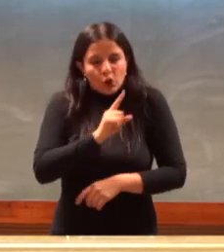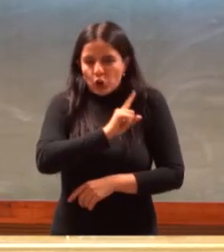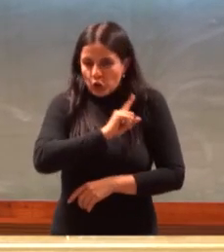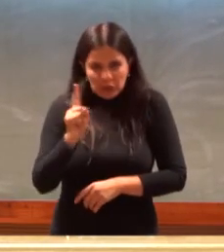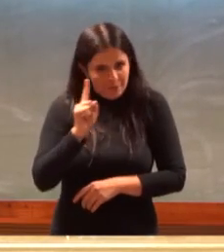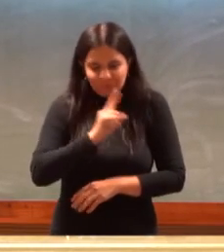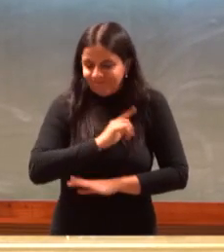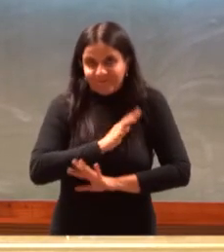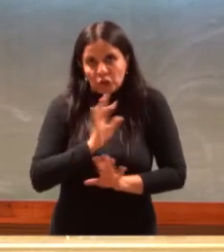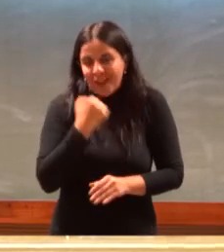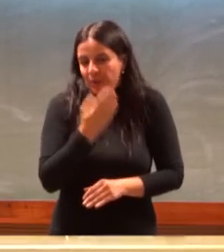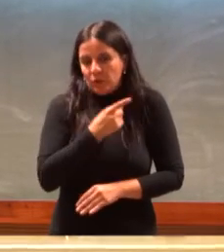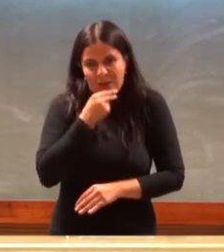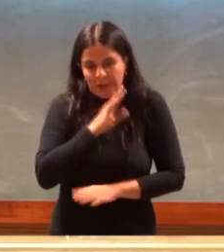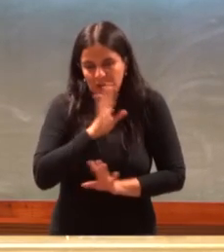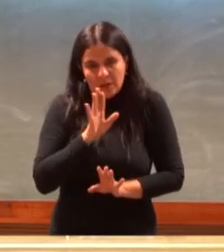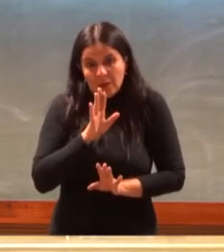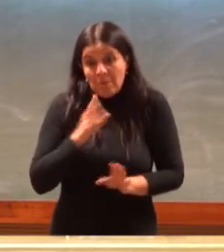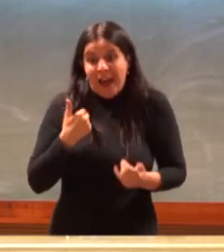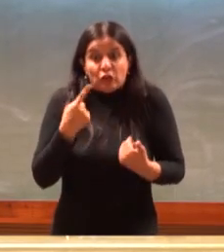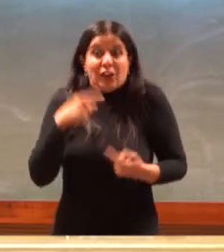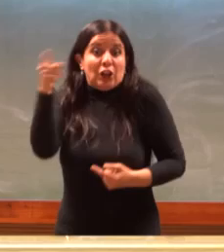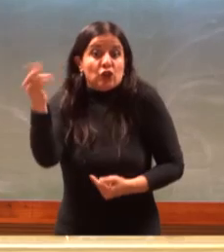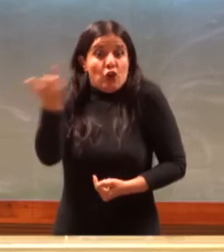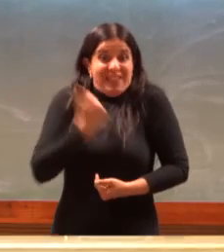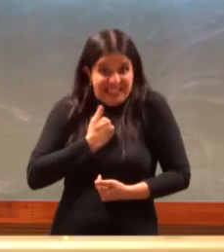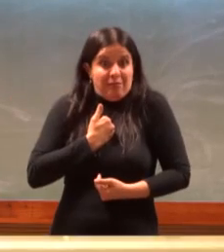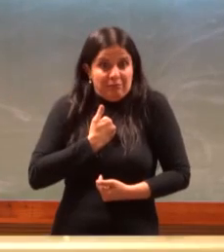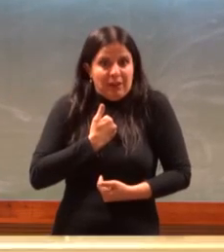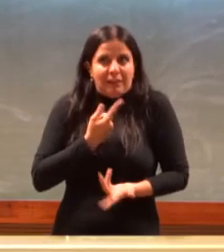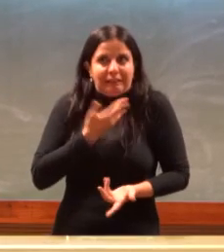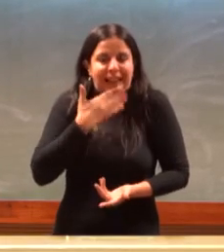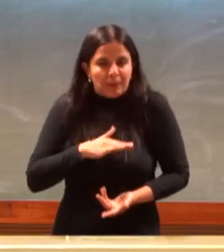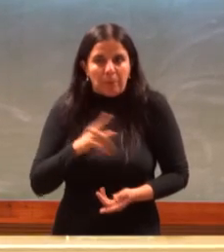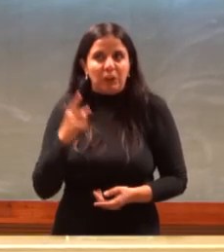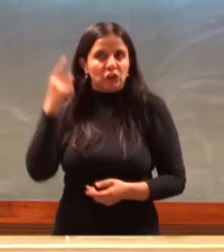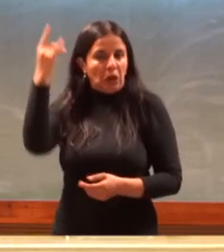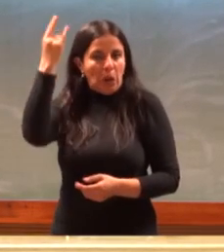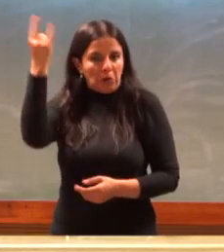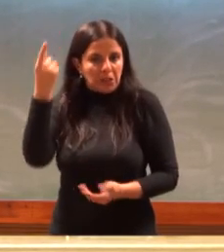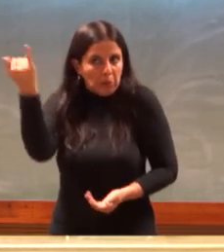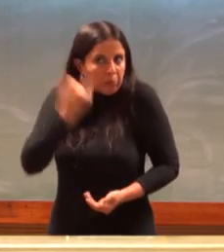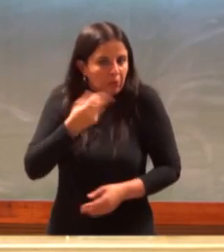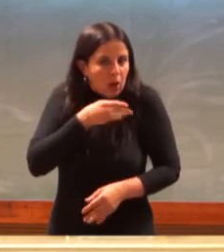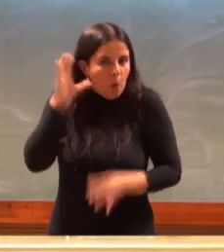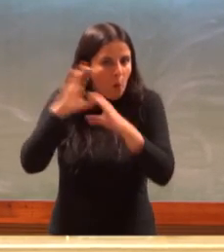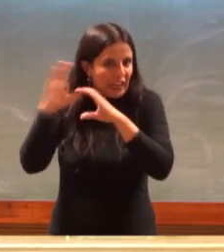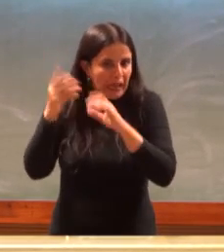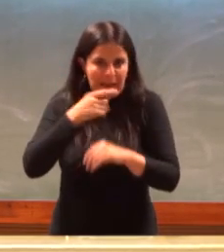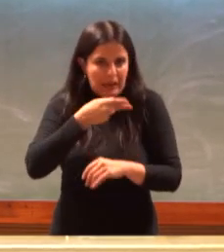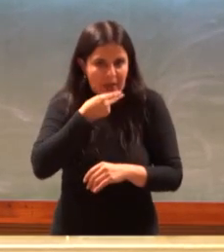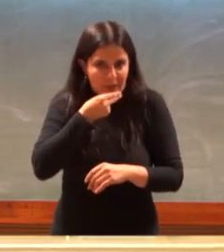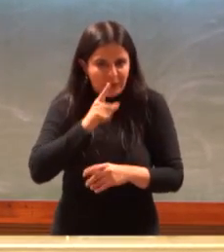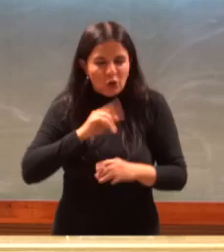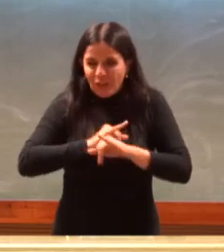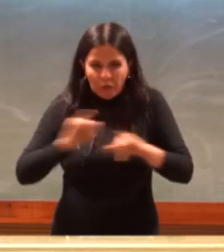los conciliares que participan en esas comisiones no ha habido como en casi todos los temas del del de la gestión rectoral una difusión